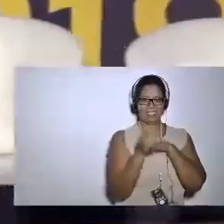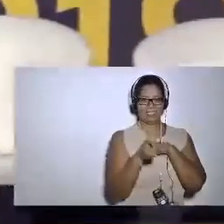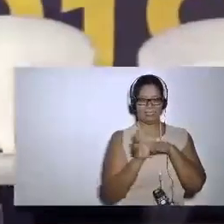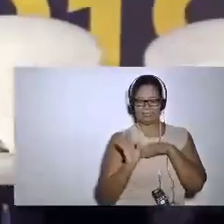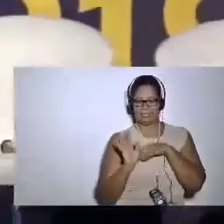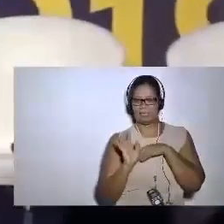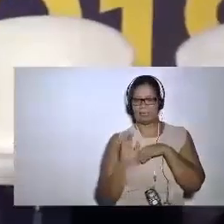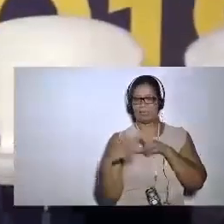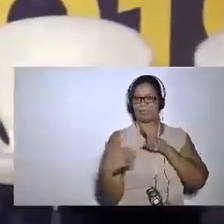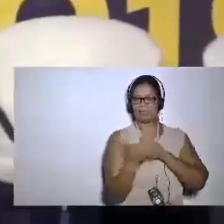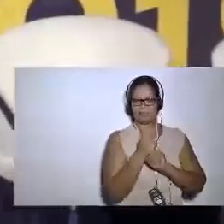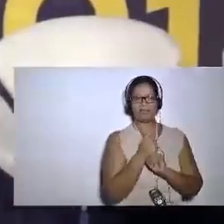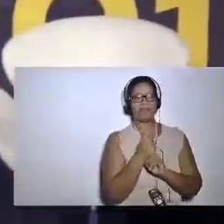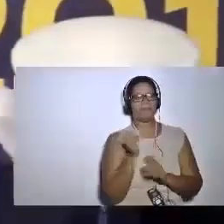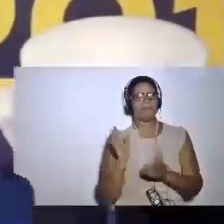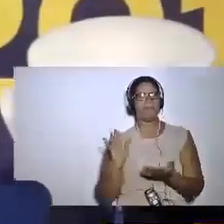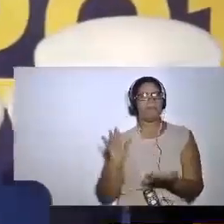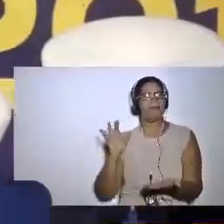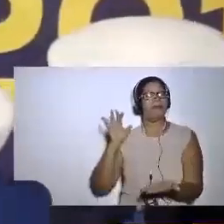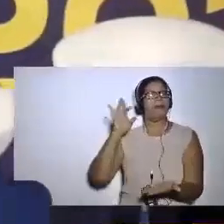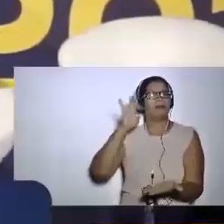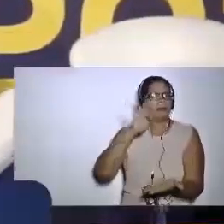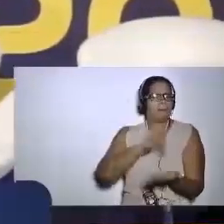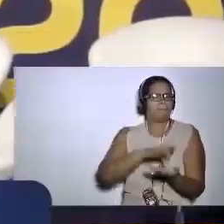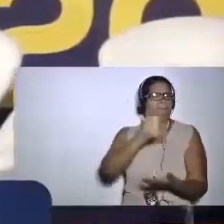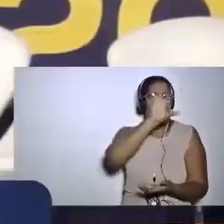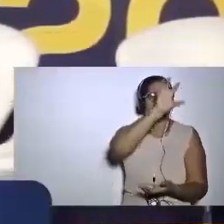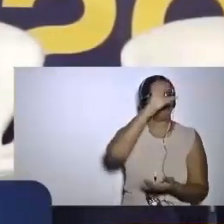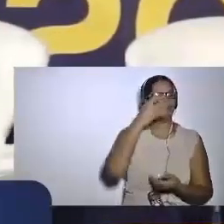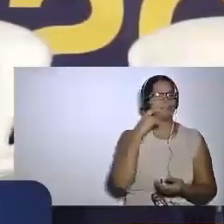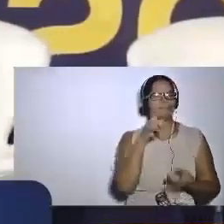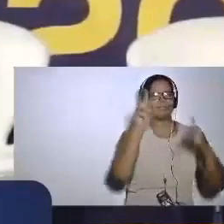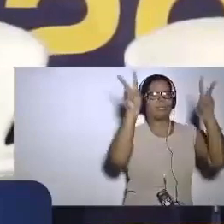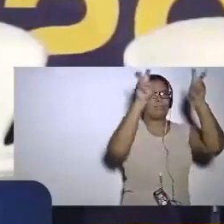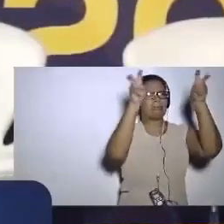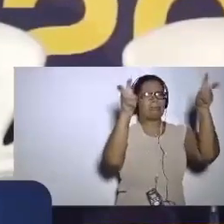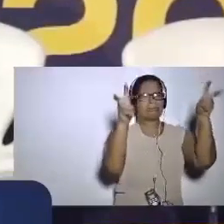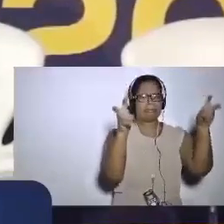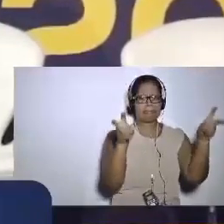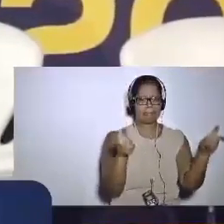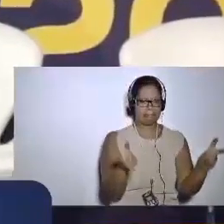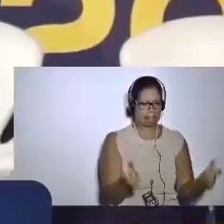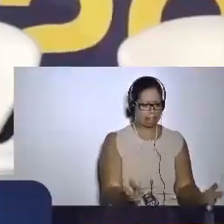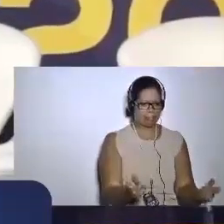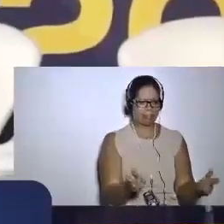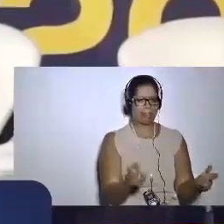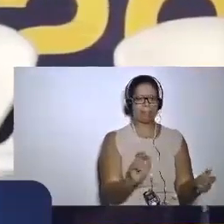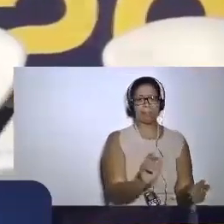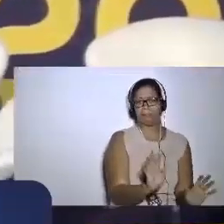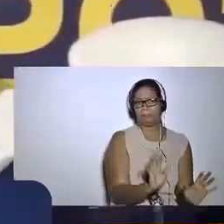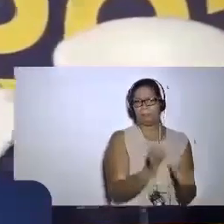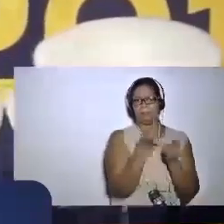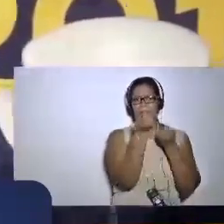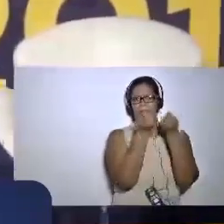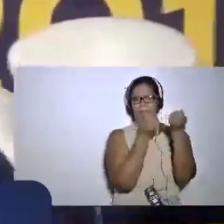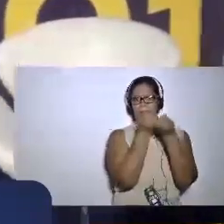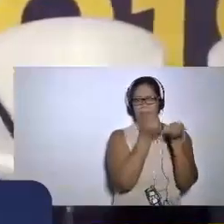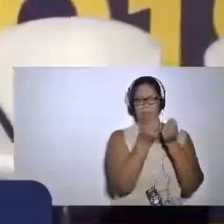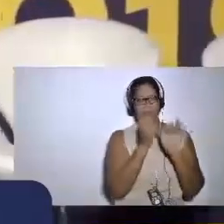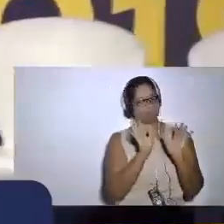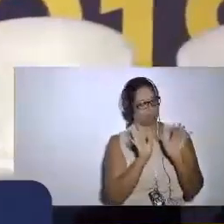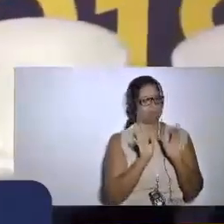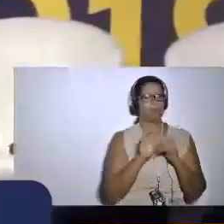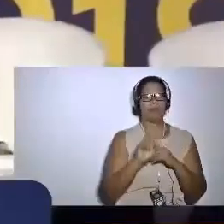bastante frecuencia. Él llega a un país y hay algo regulatorio, un tema regulatorio, y hay regulaciones más grandes, y lo que ustedes